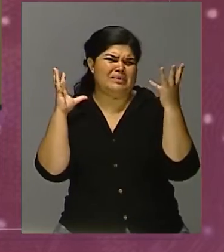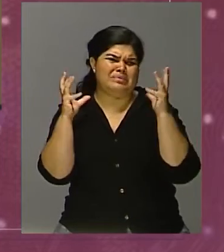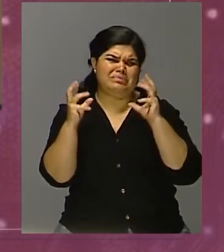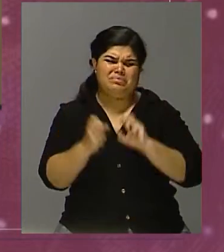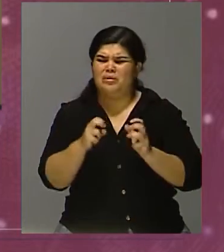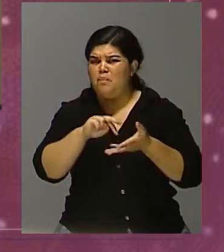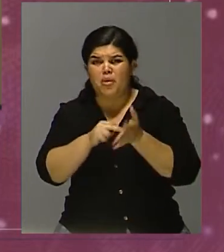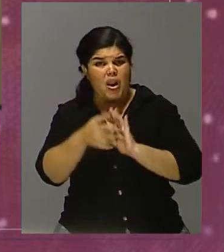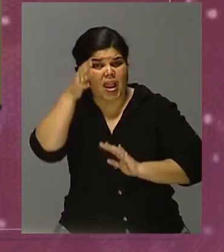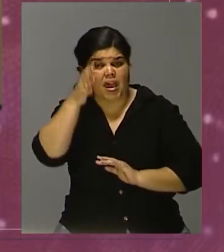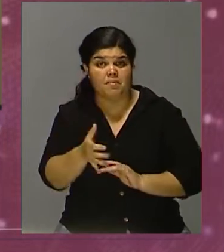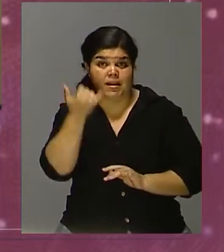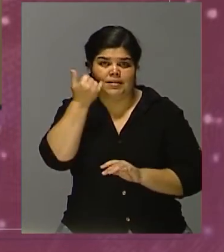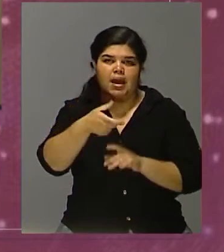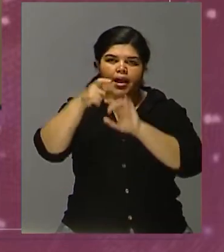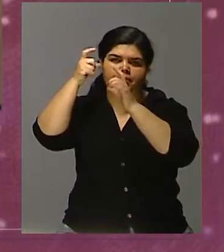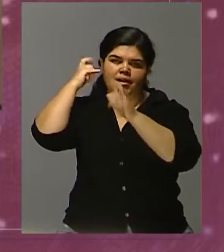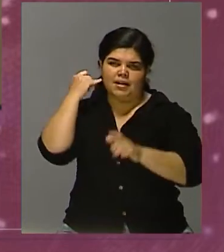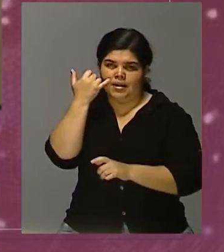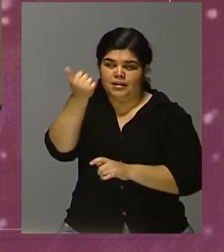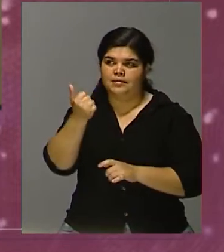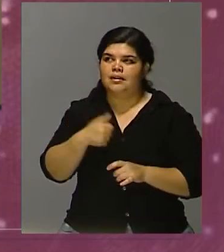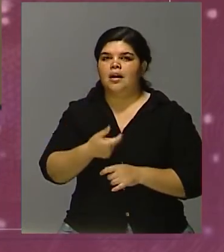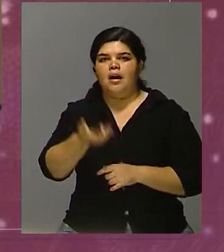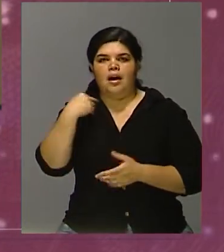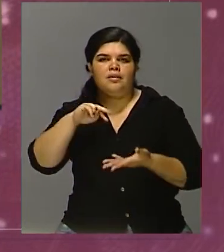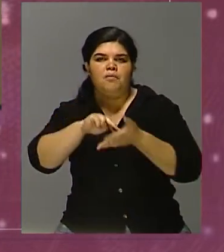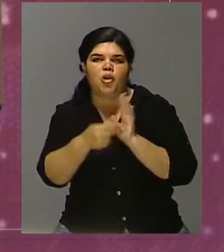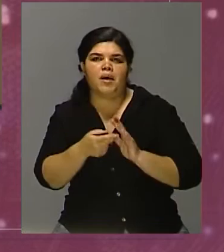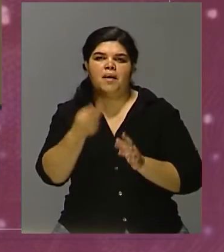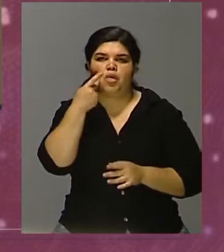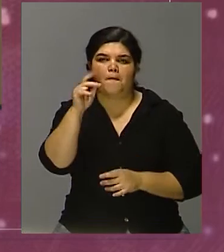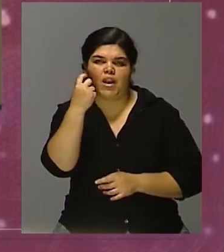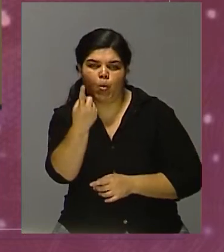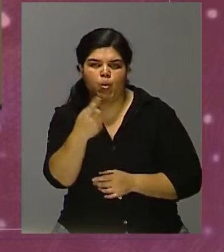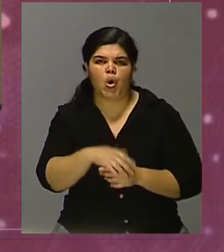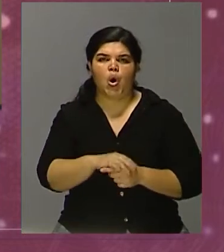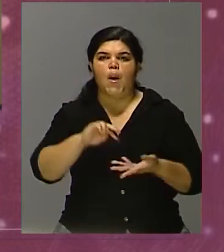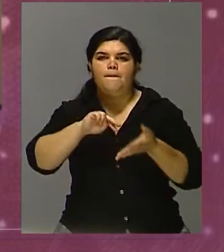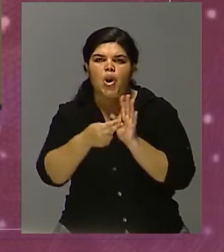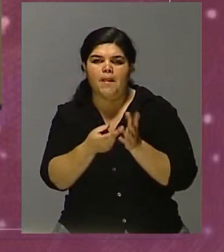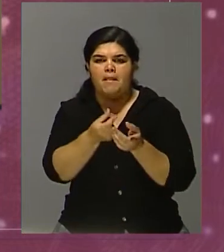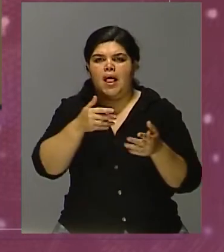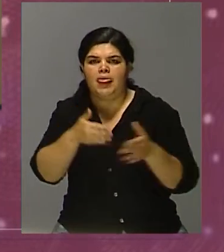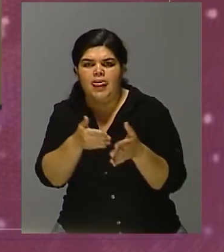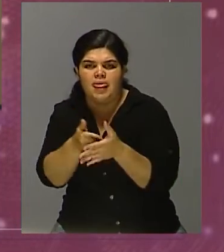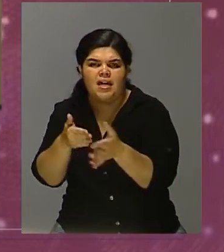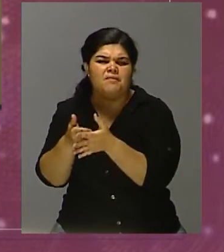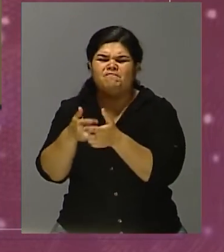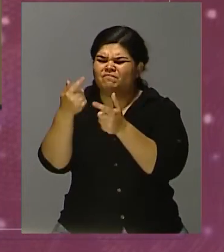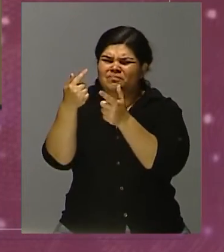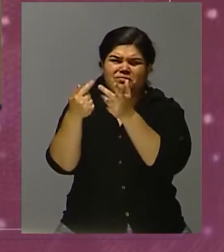cuenta lo que hemos vivido anteriormente, que corralito, que crisis reiterativas. ¿Cómo podemos invertir el dinero para